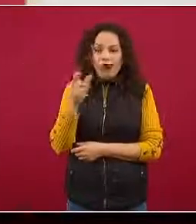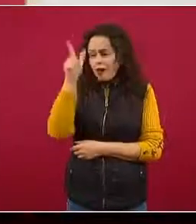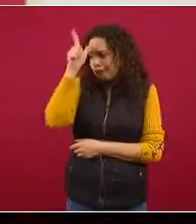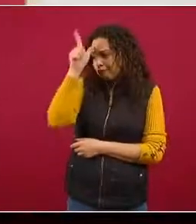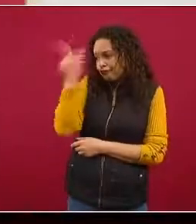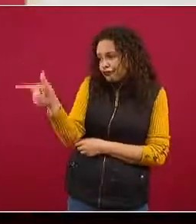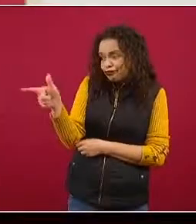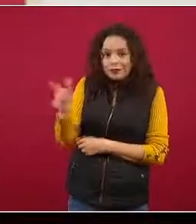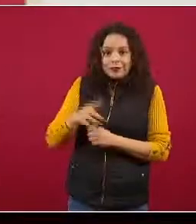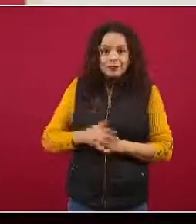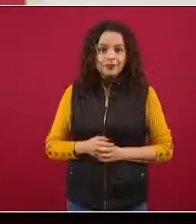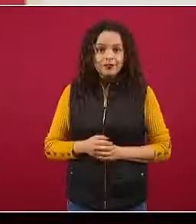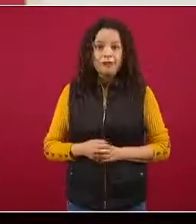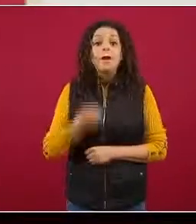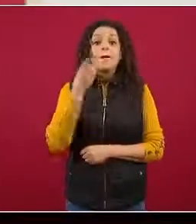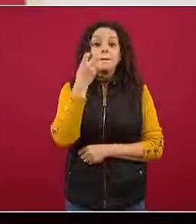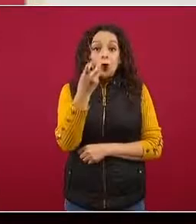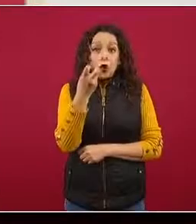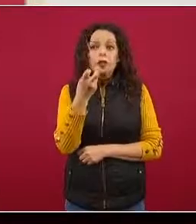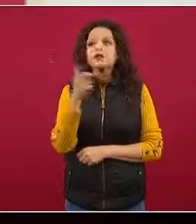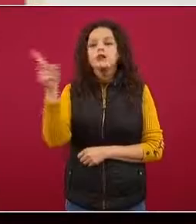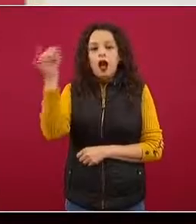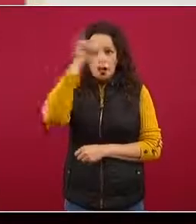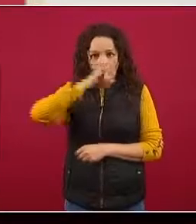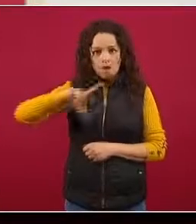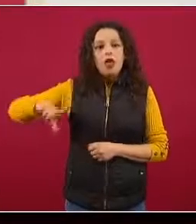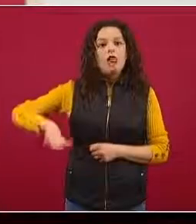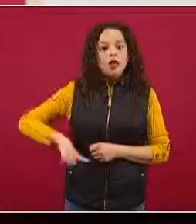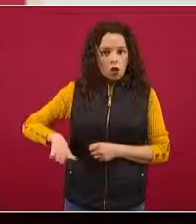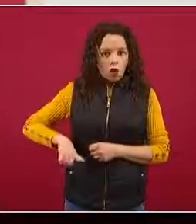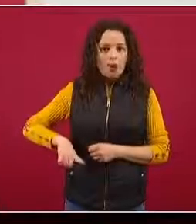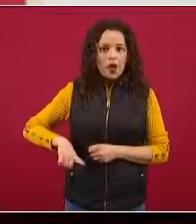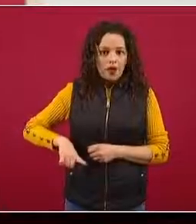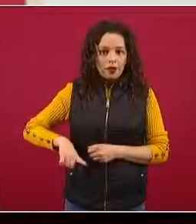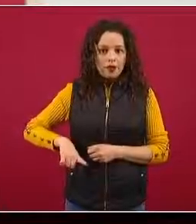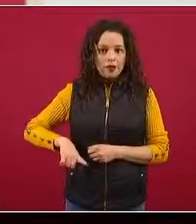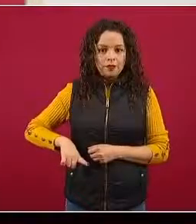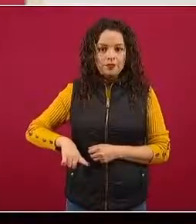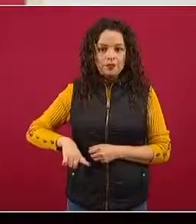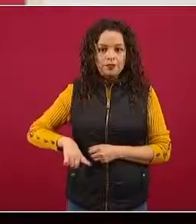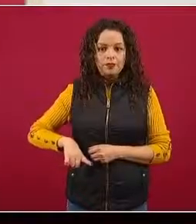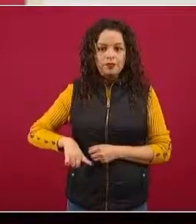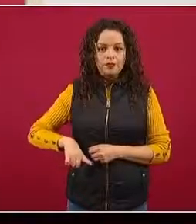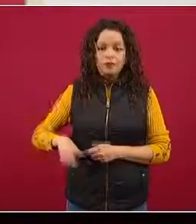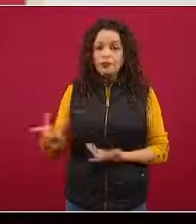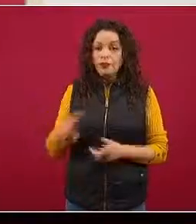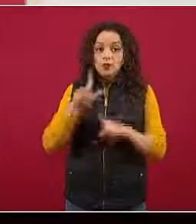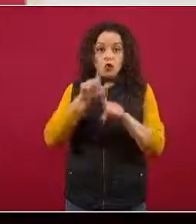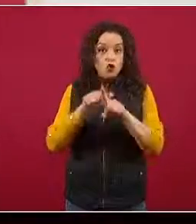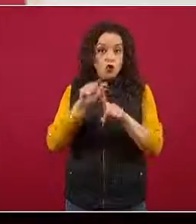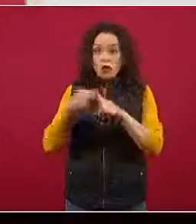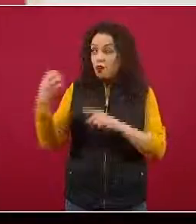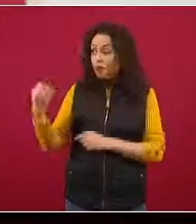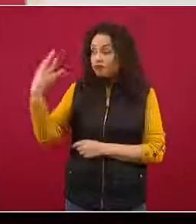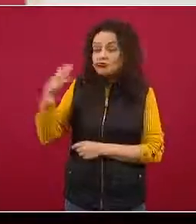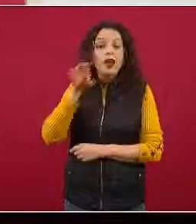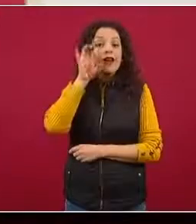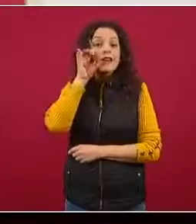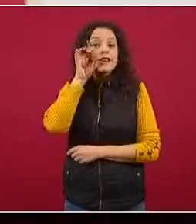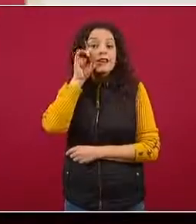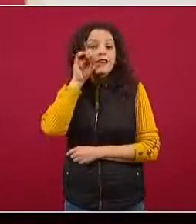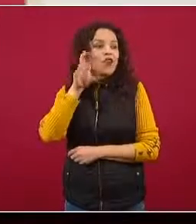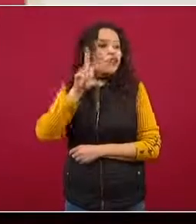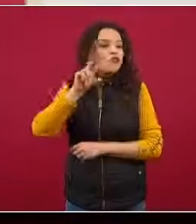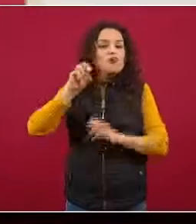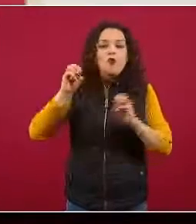por eso que la doctora Sheinbaum, con todo y que el color es naranja en la estimación